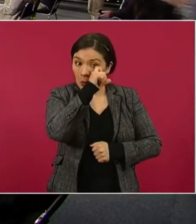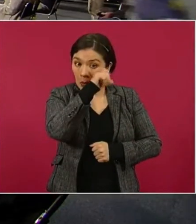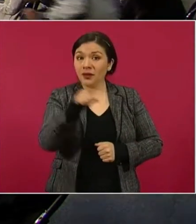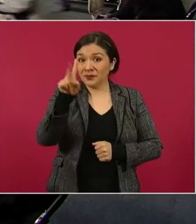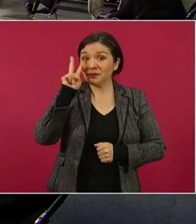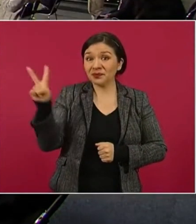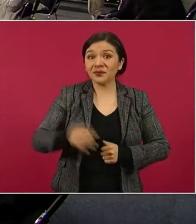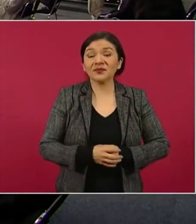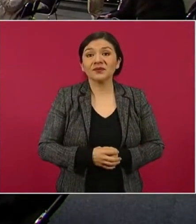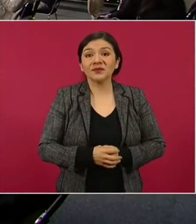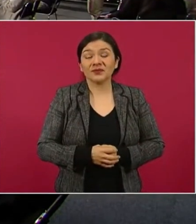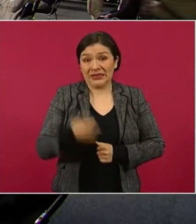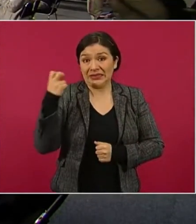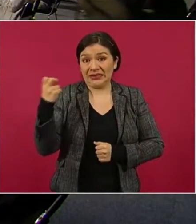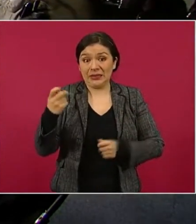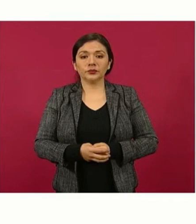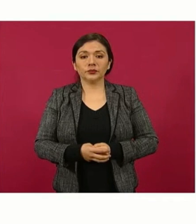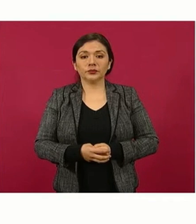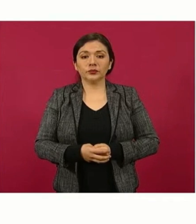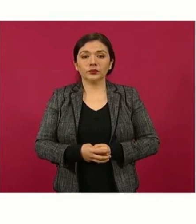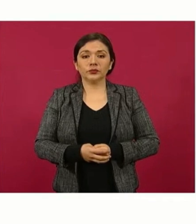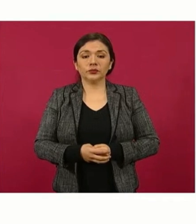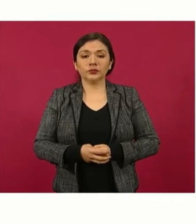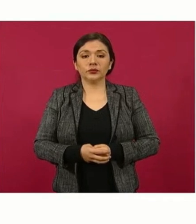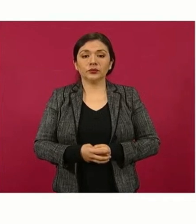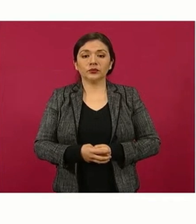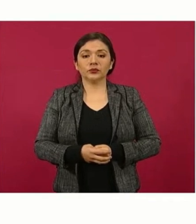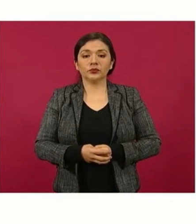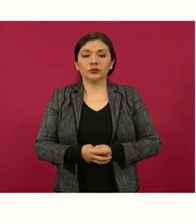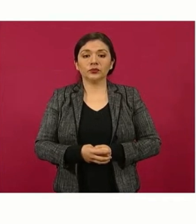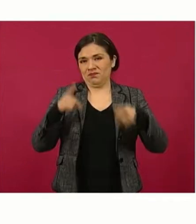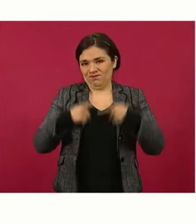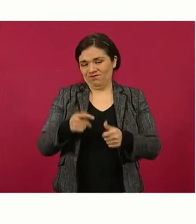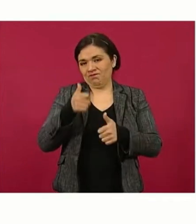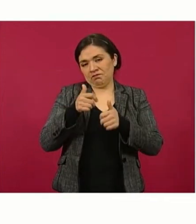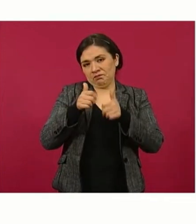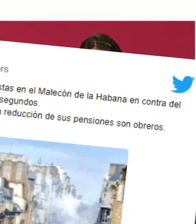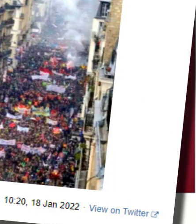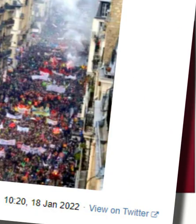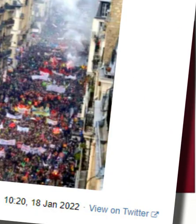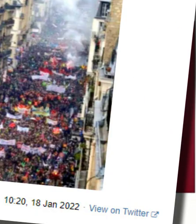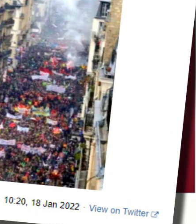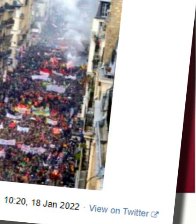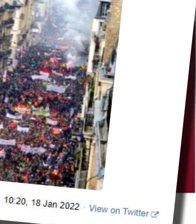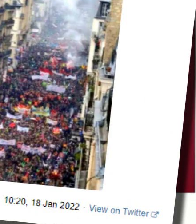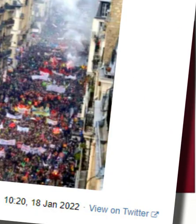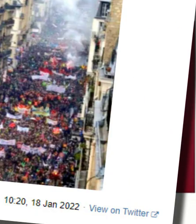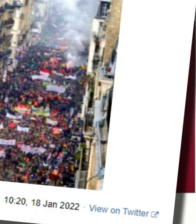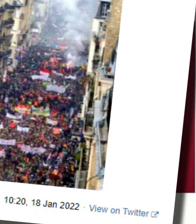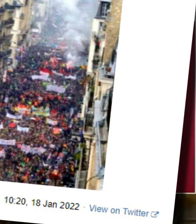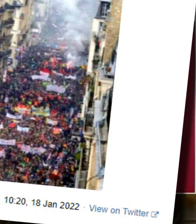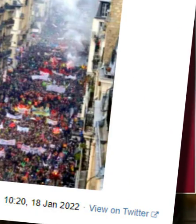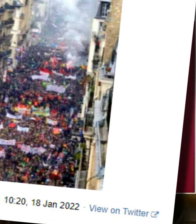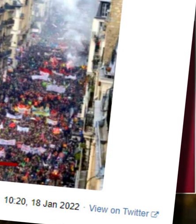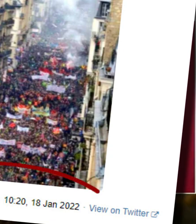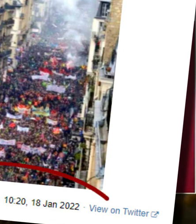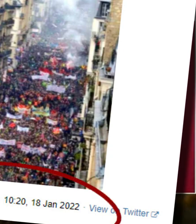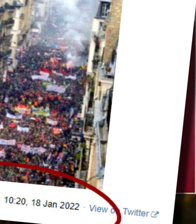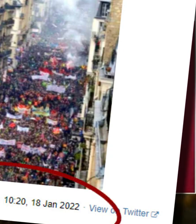Mire, eso es una manifestación, dice la que lo escribe. Si el encabezado de esta foto dijera, abre